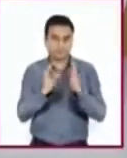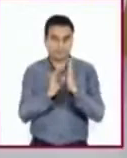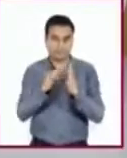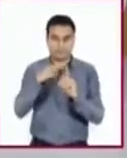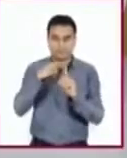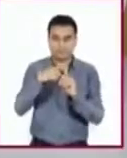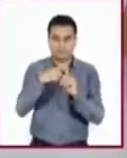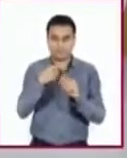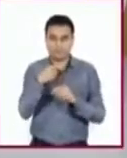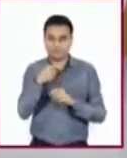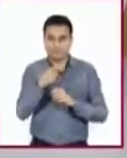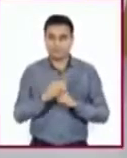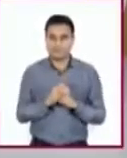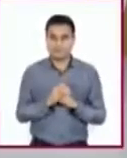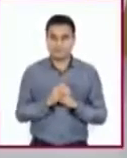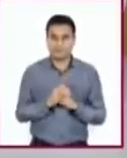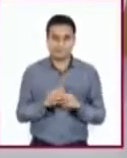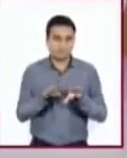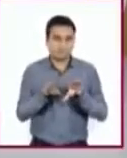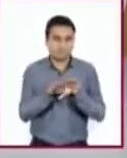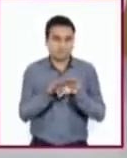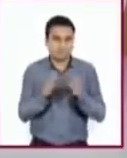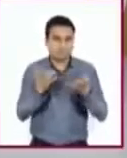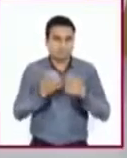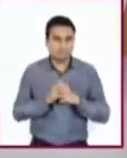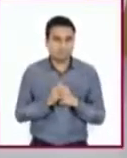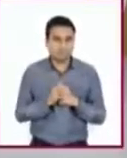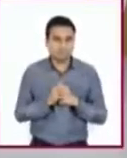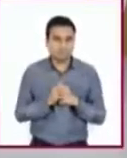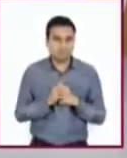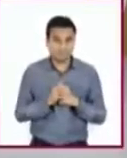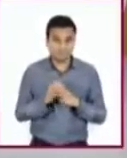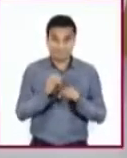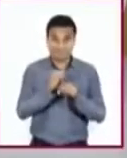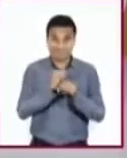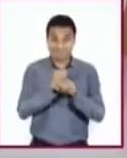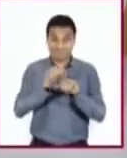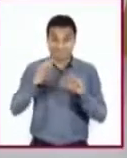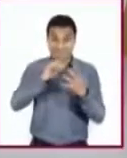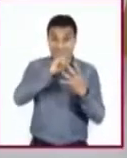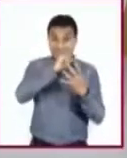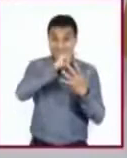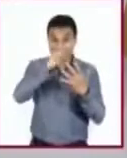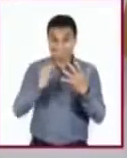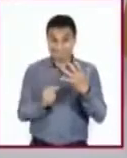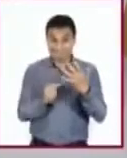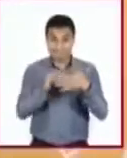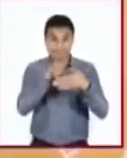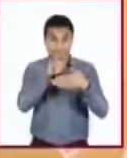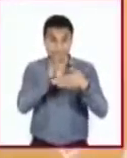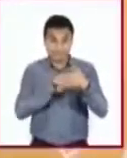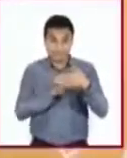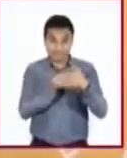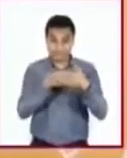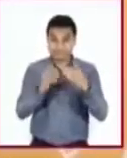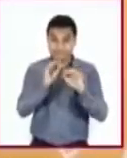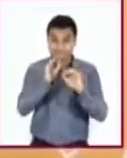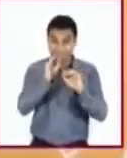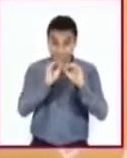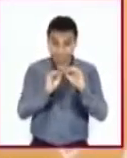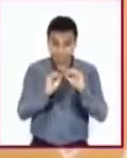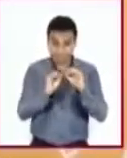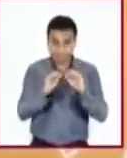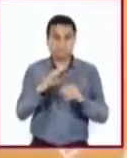y negativos. Para ello, anotamos los datos en una tabla, en la que en la primera columna se muestran